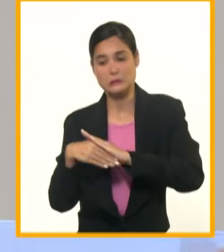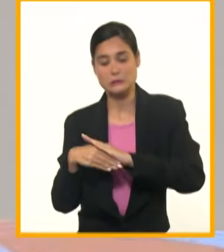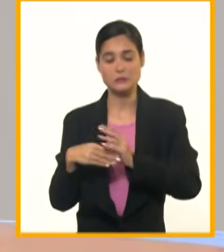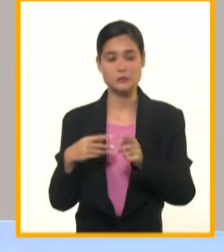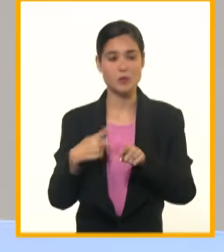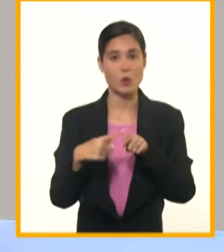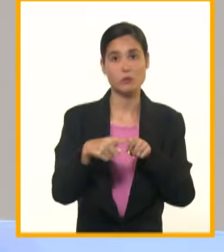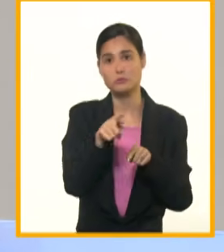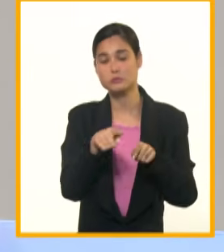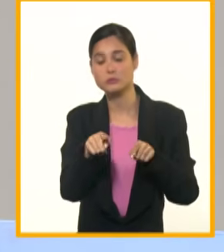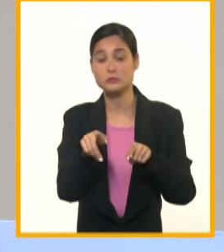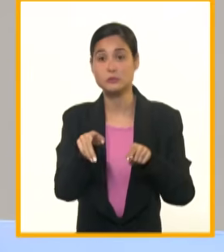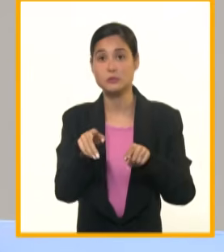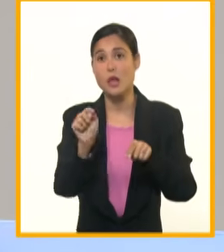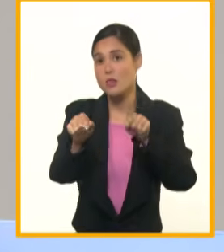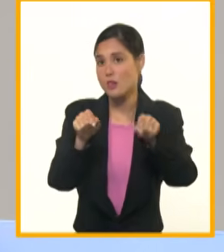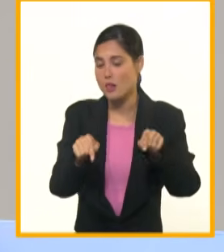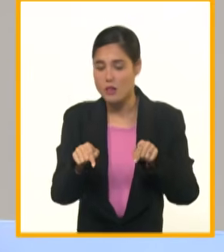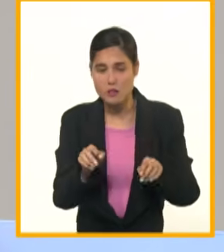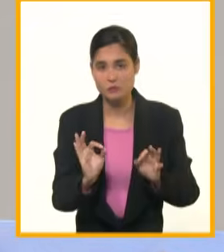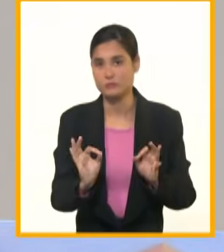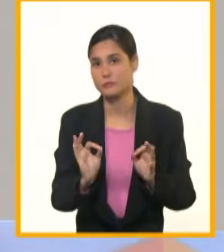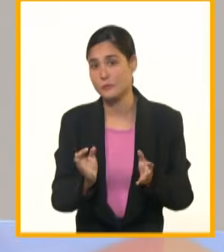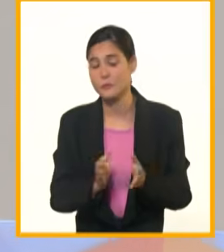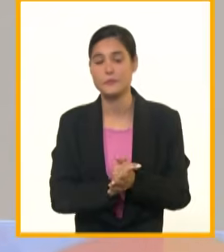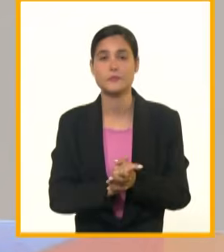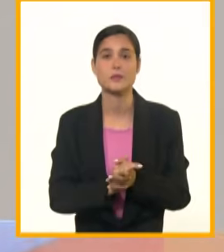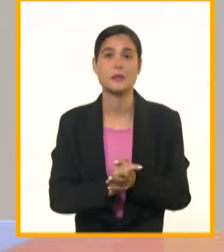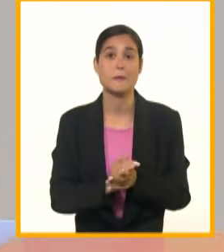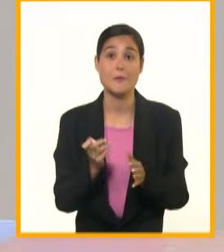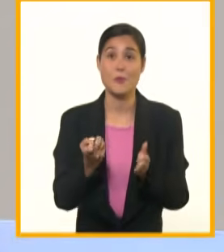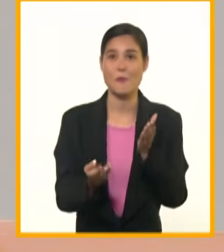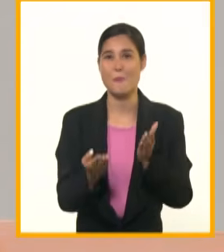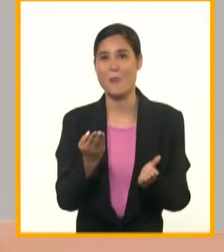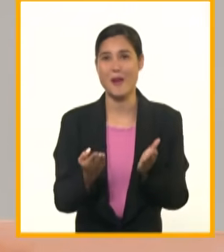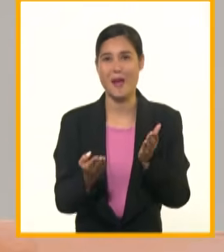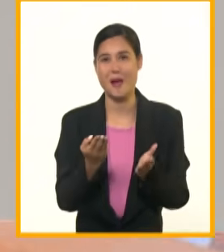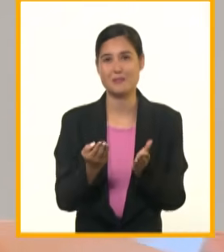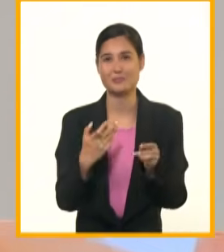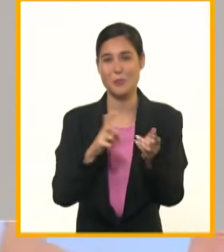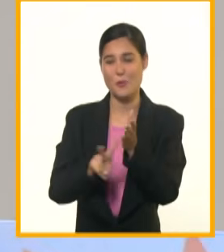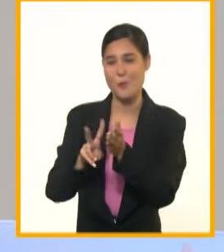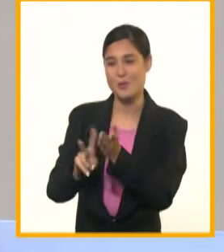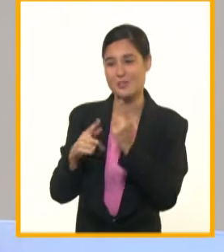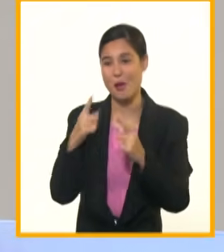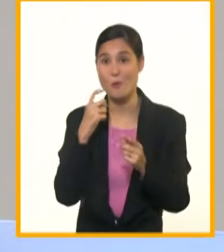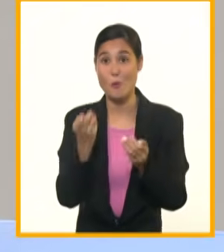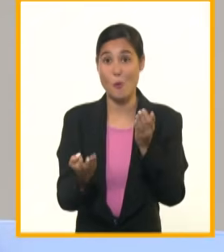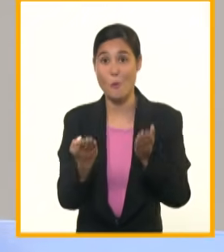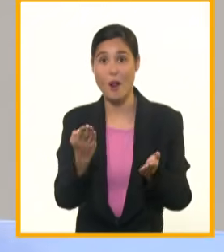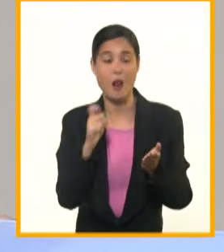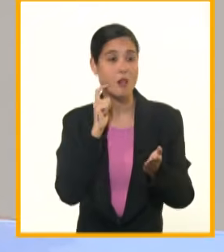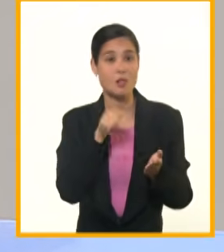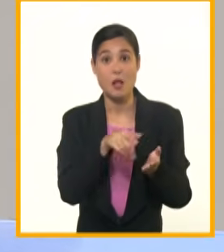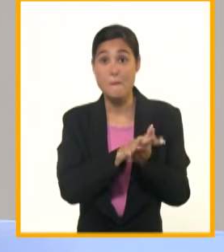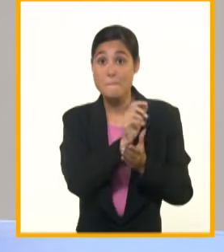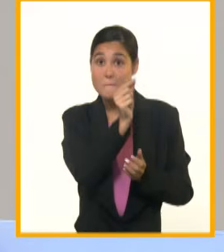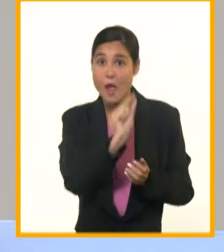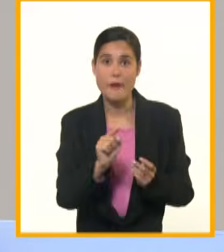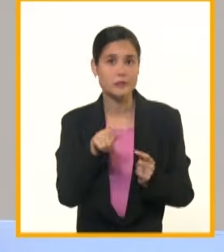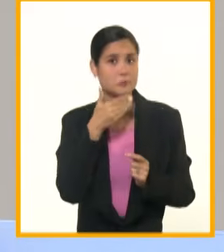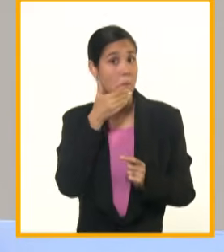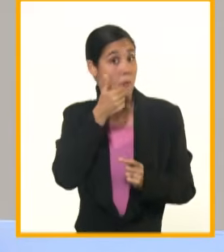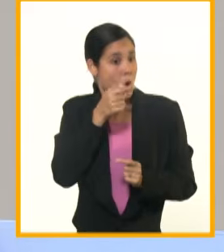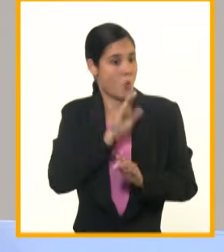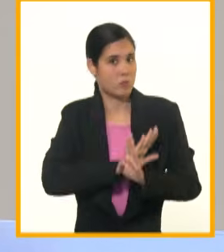gran industrialización comparado con muchas provincias del resto del país. Incluso hay industrias que son exclusivas de la provincia, dígase Leca, por ejemplo, la